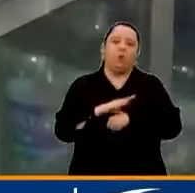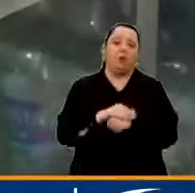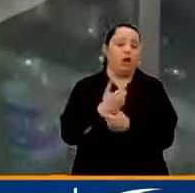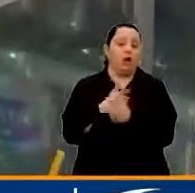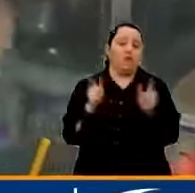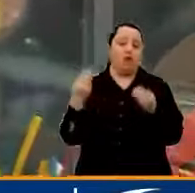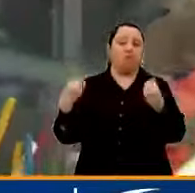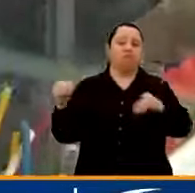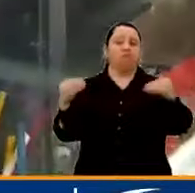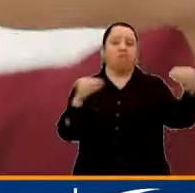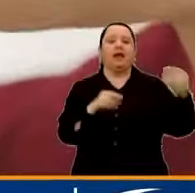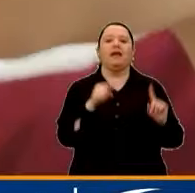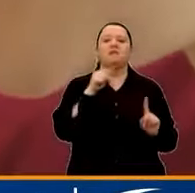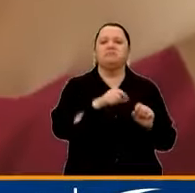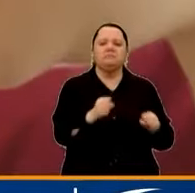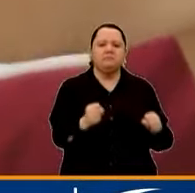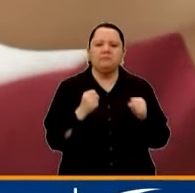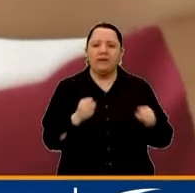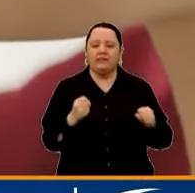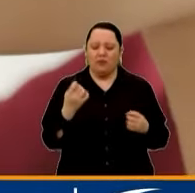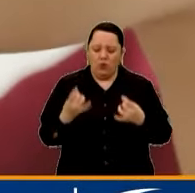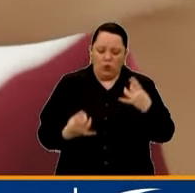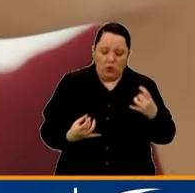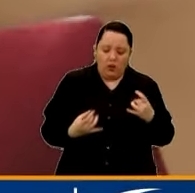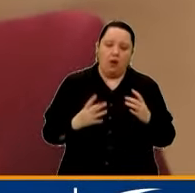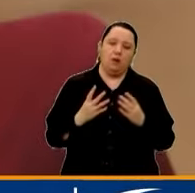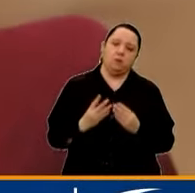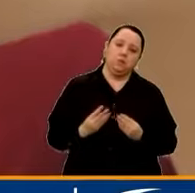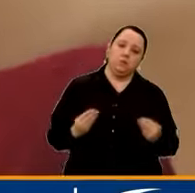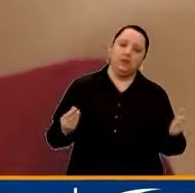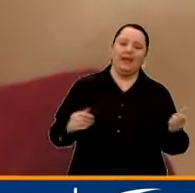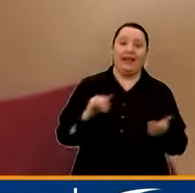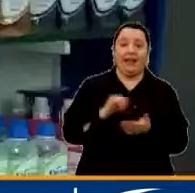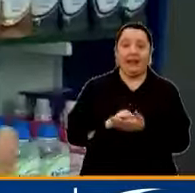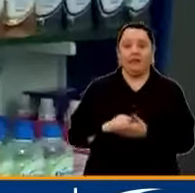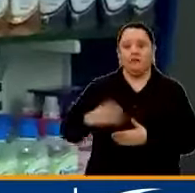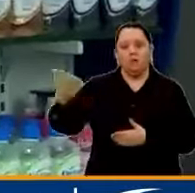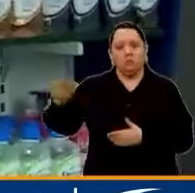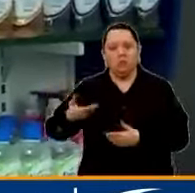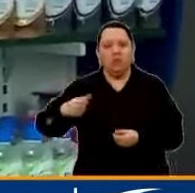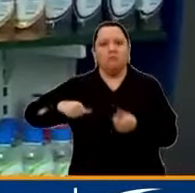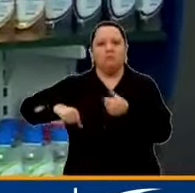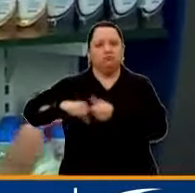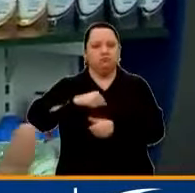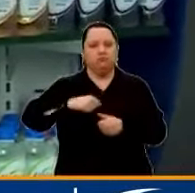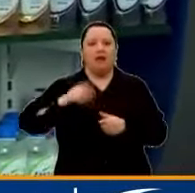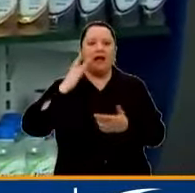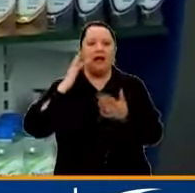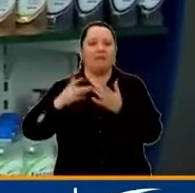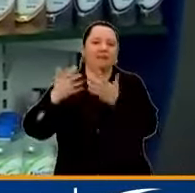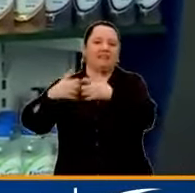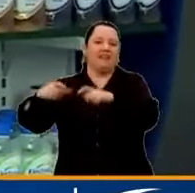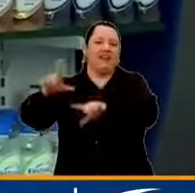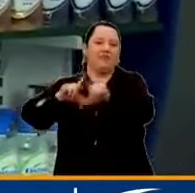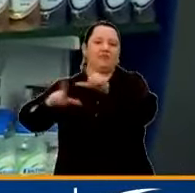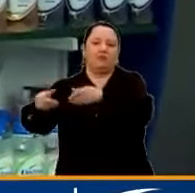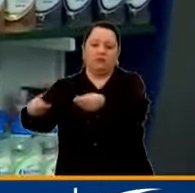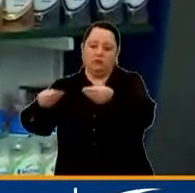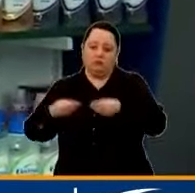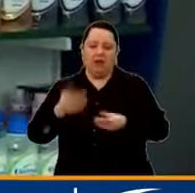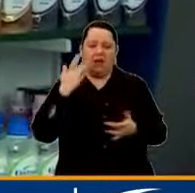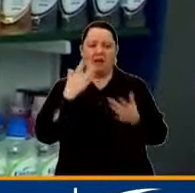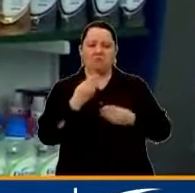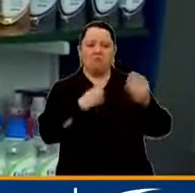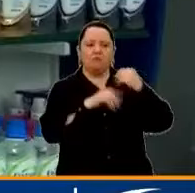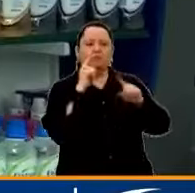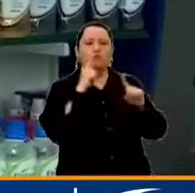utilizado principalmente para el manejo del dolor. Un producto que en el momento no está llegando, no está rotando por laboratorio. Él normalmente se vendía para